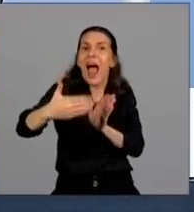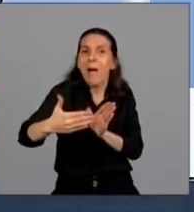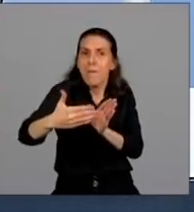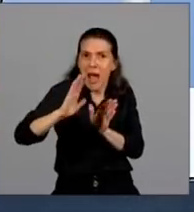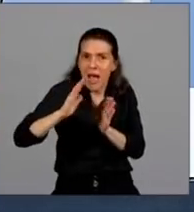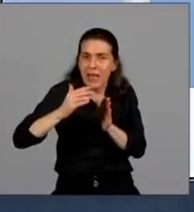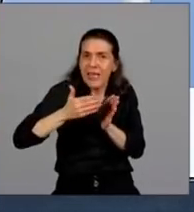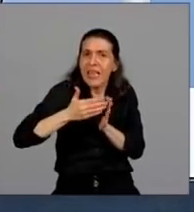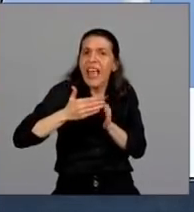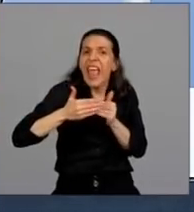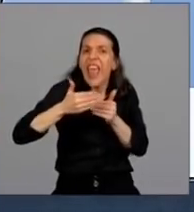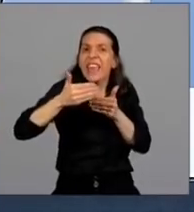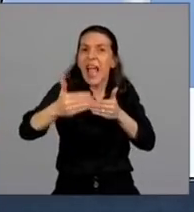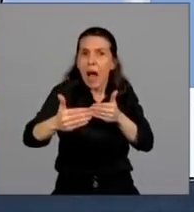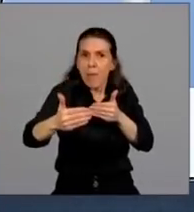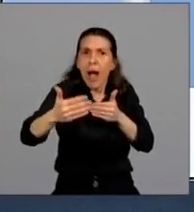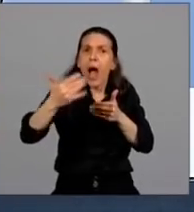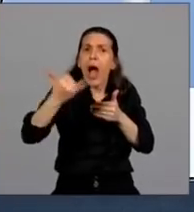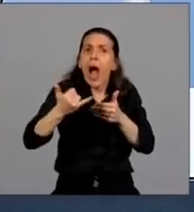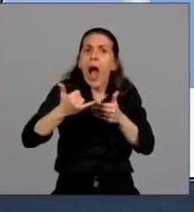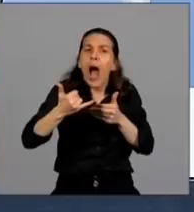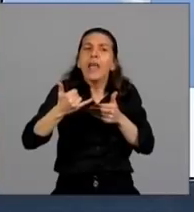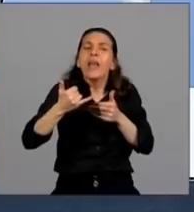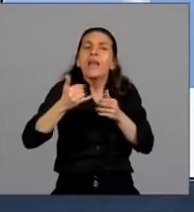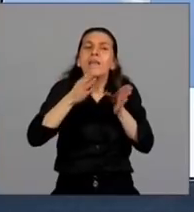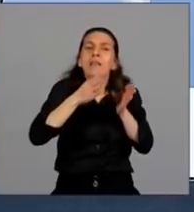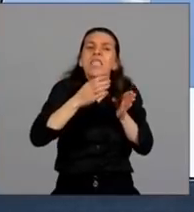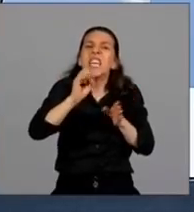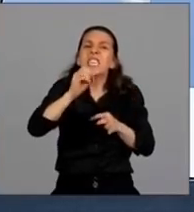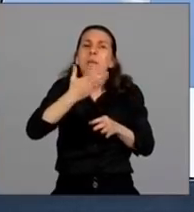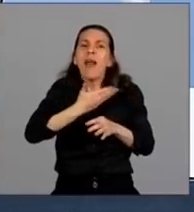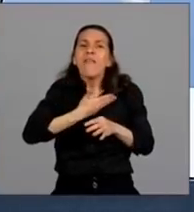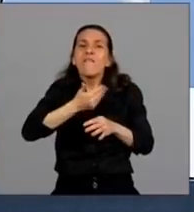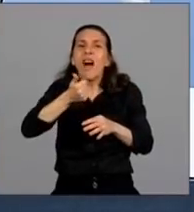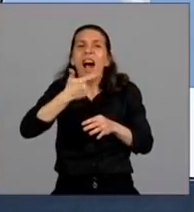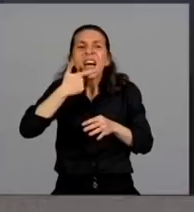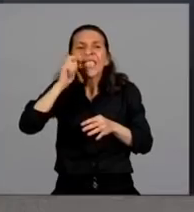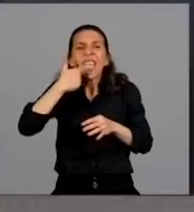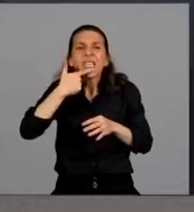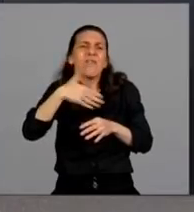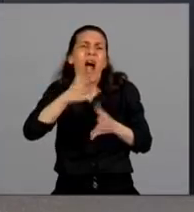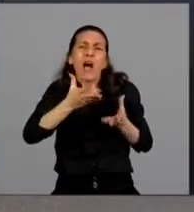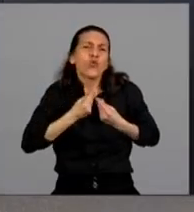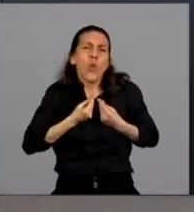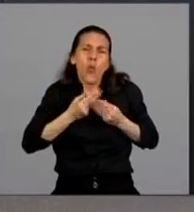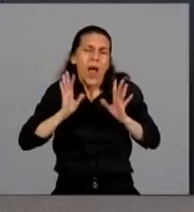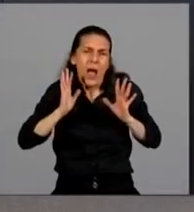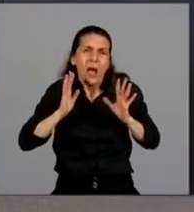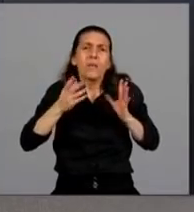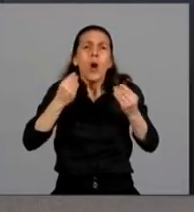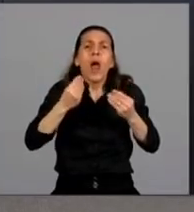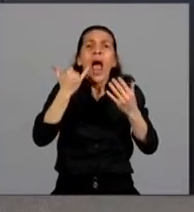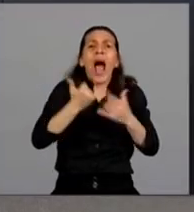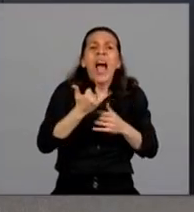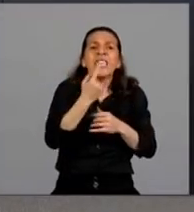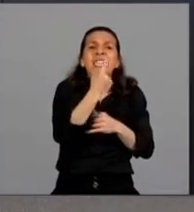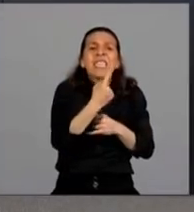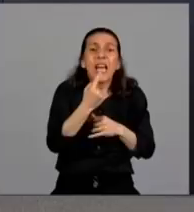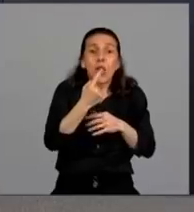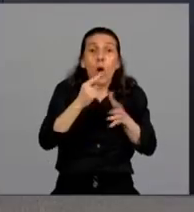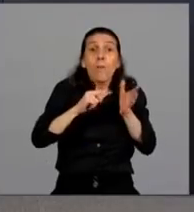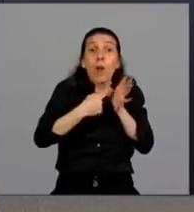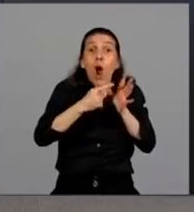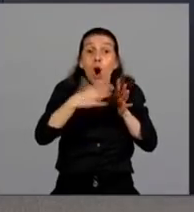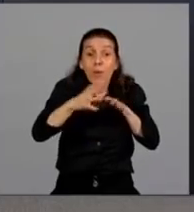a una etapa donde va a haber un sistema de fases que nos va a simplificar muchísimo. ¿Por qué? Porque tenemos 135 municipios en la